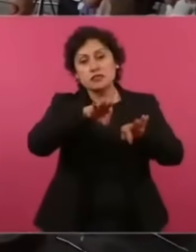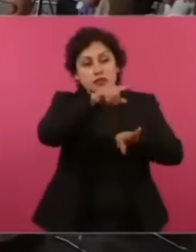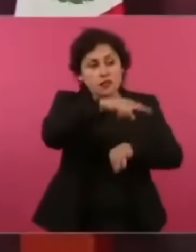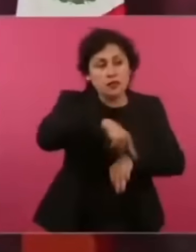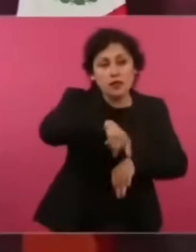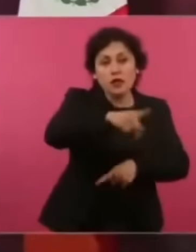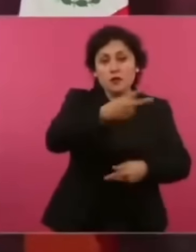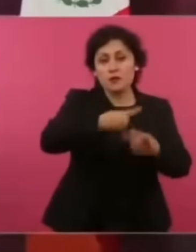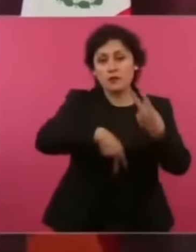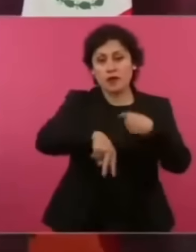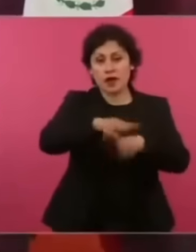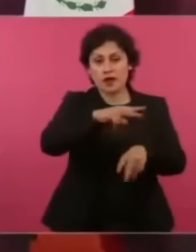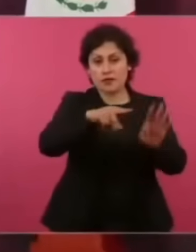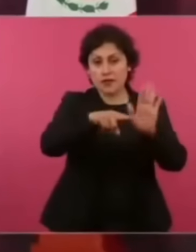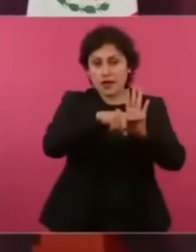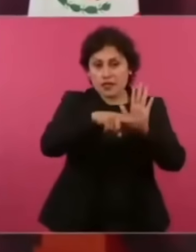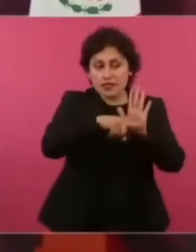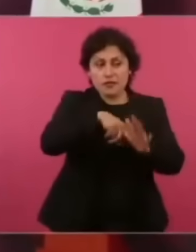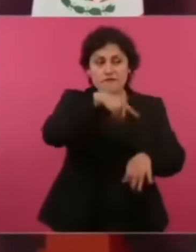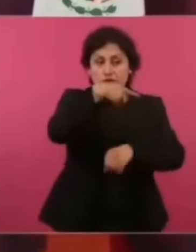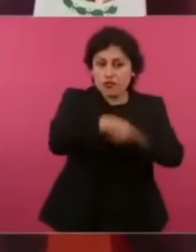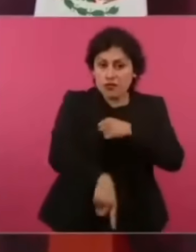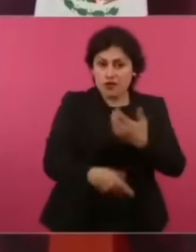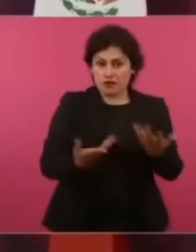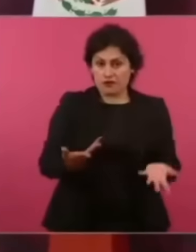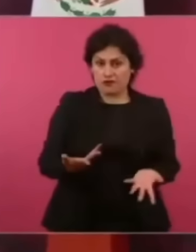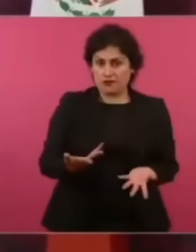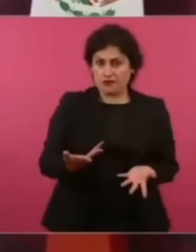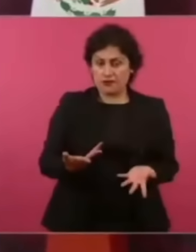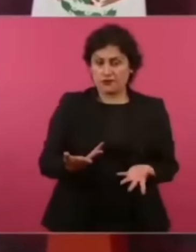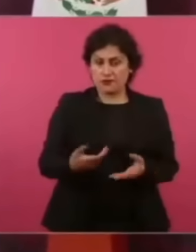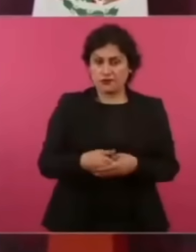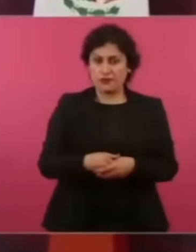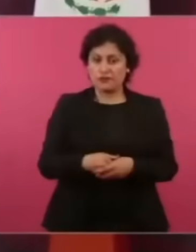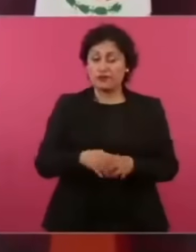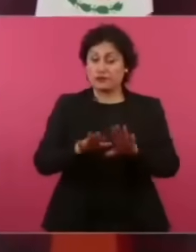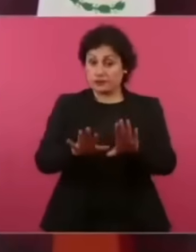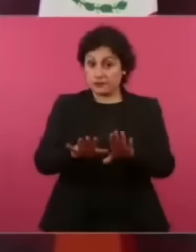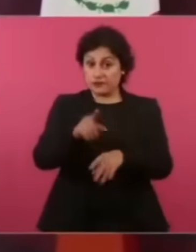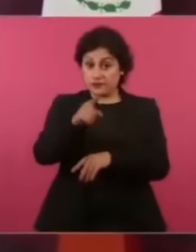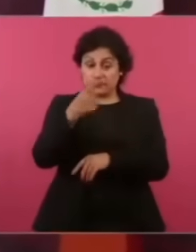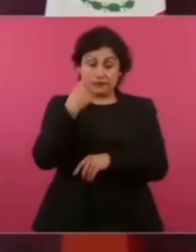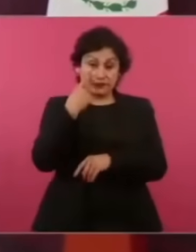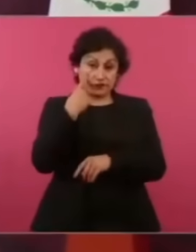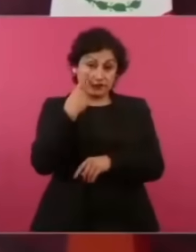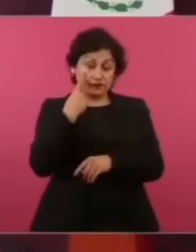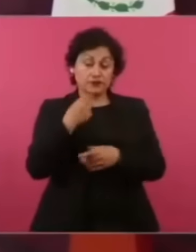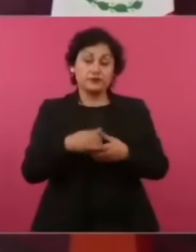Y esto en todo, ¿eh? Esto que estamos viendo ahora, por cierto,